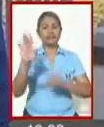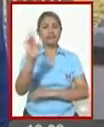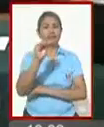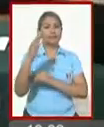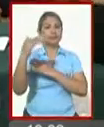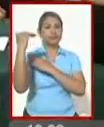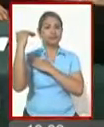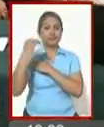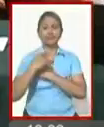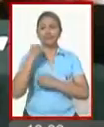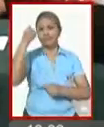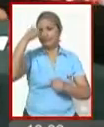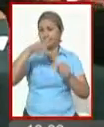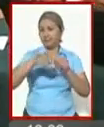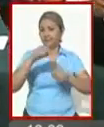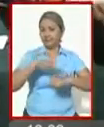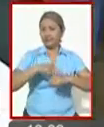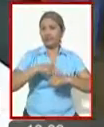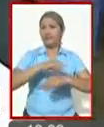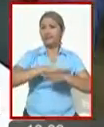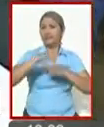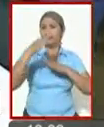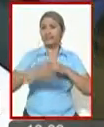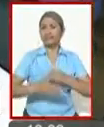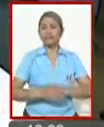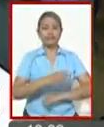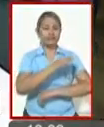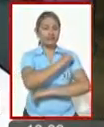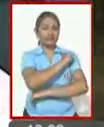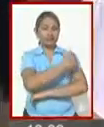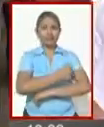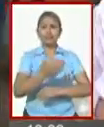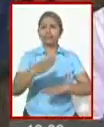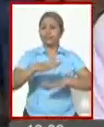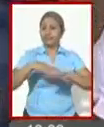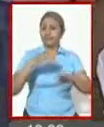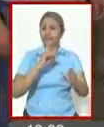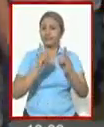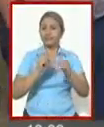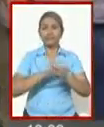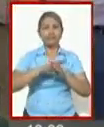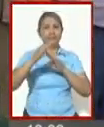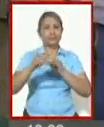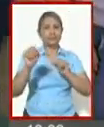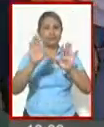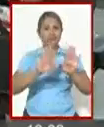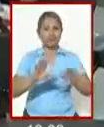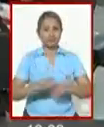boliviano, al pueblo cruceño. Recordemos que el plazo para que las autoridades convoquen a un diálogo culmina este